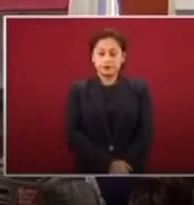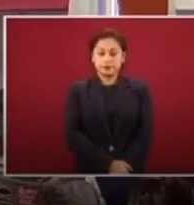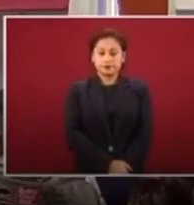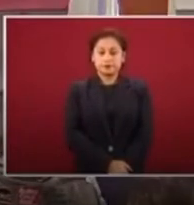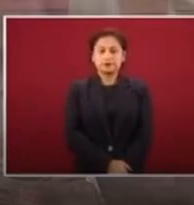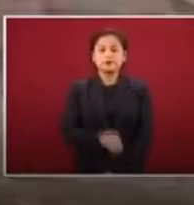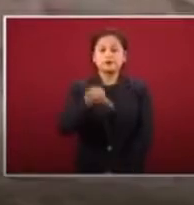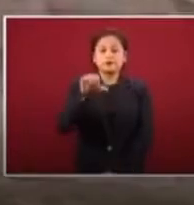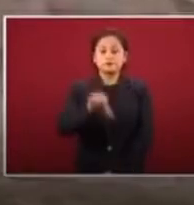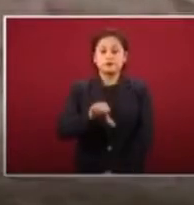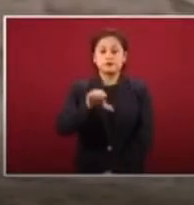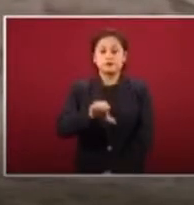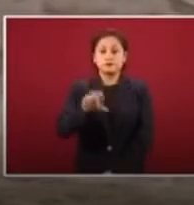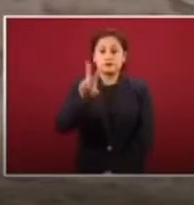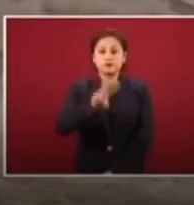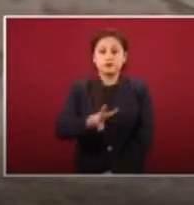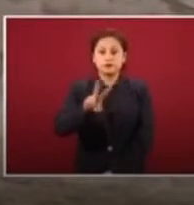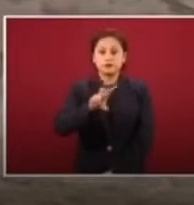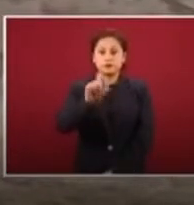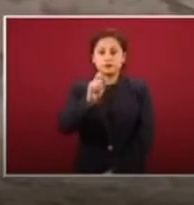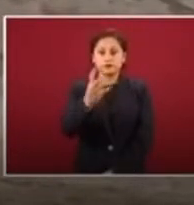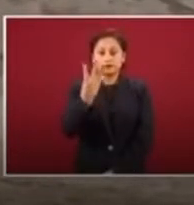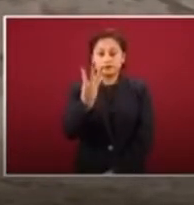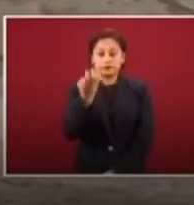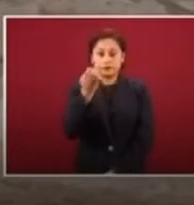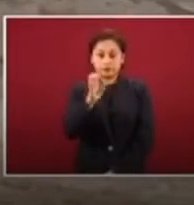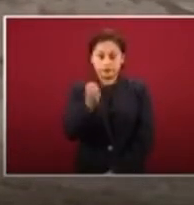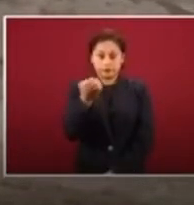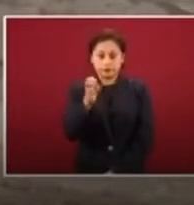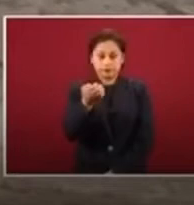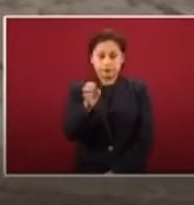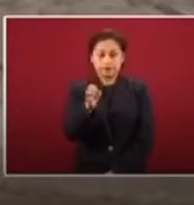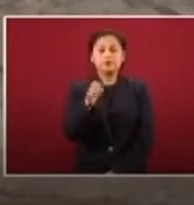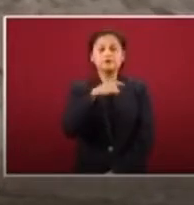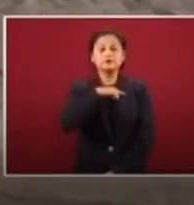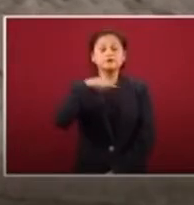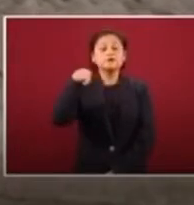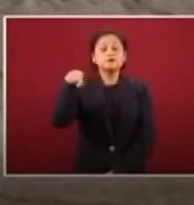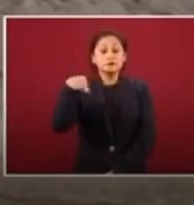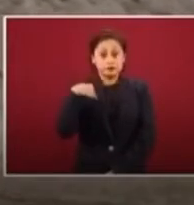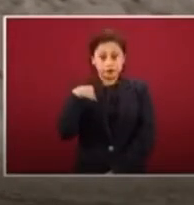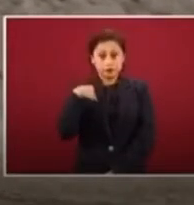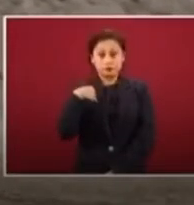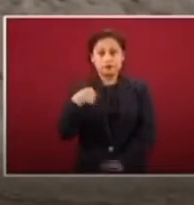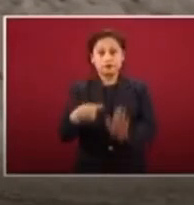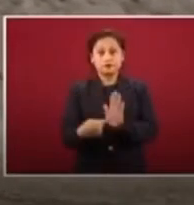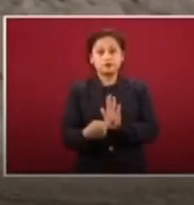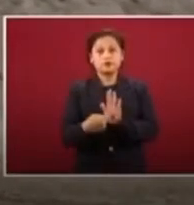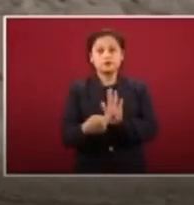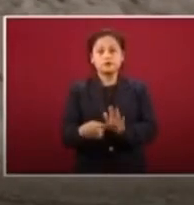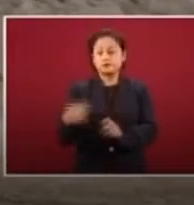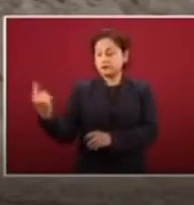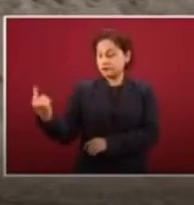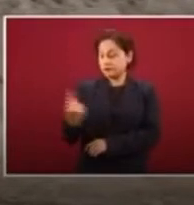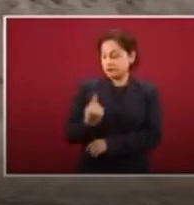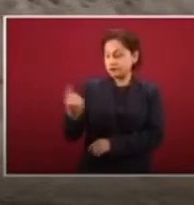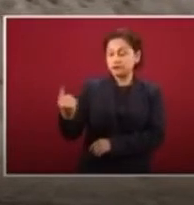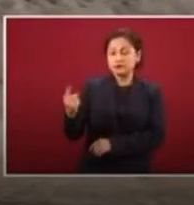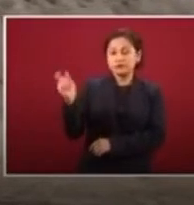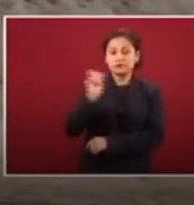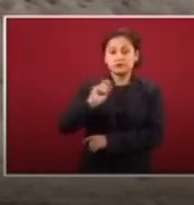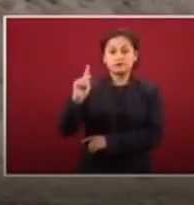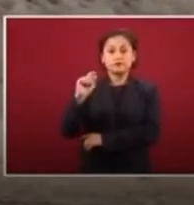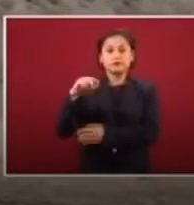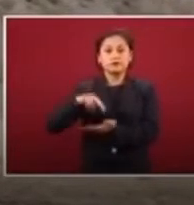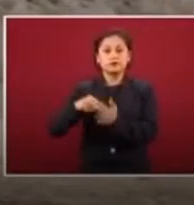Hoy es viernes 24 de enero y tenemos el gusto de tener a uno de los mejores refineros de México, el ingeniero